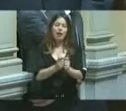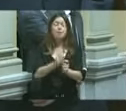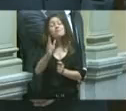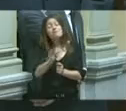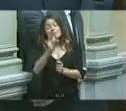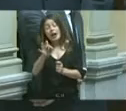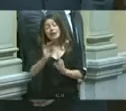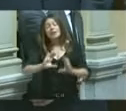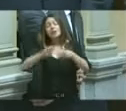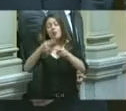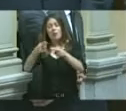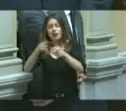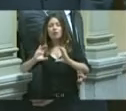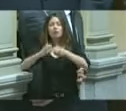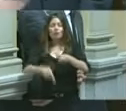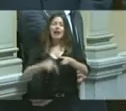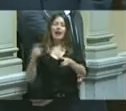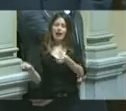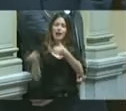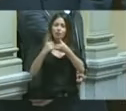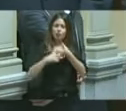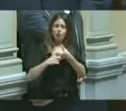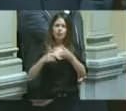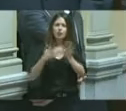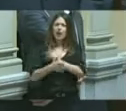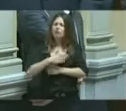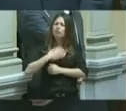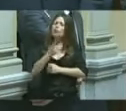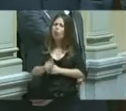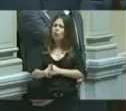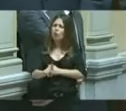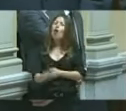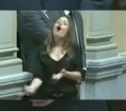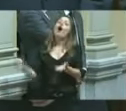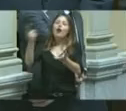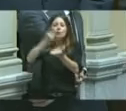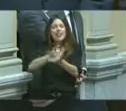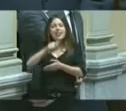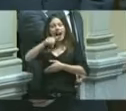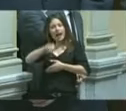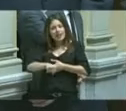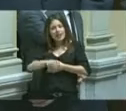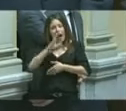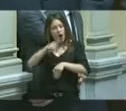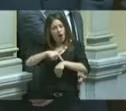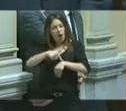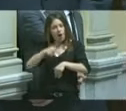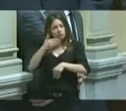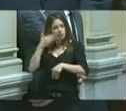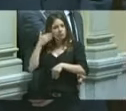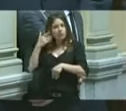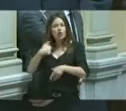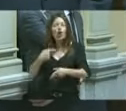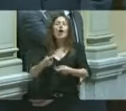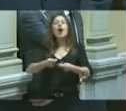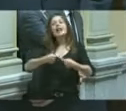políticos de la Junta General. Que no incomode la reiteración. Una vez más, aquí, en esta hora solemne, ofrezco